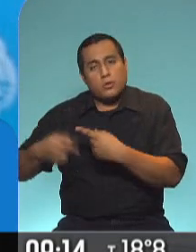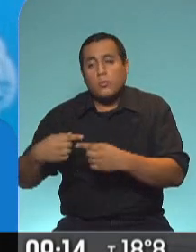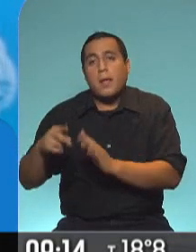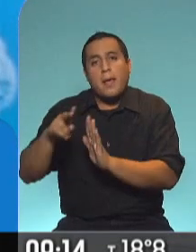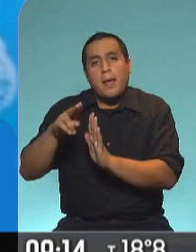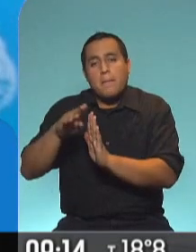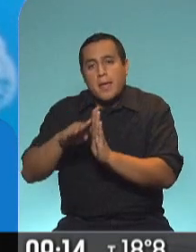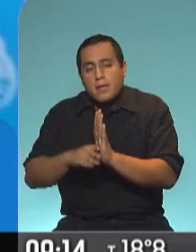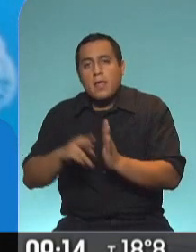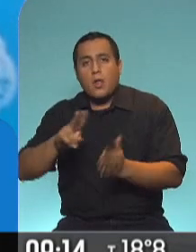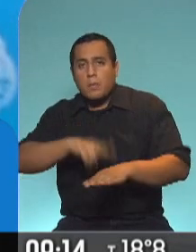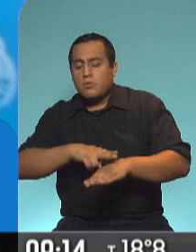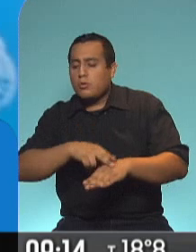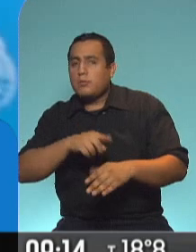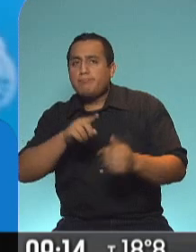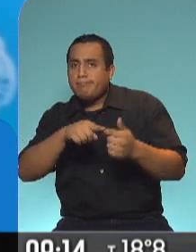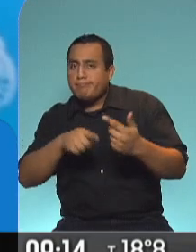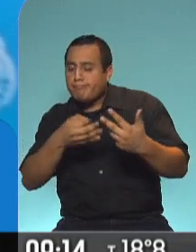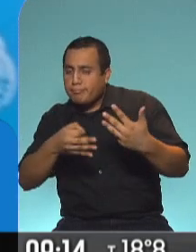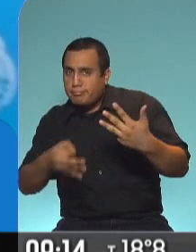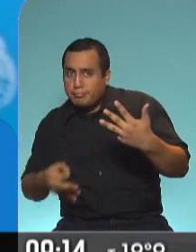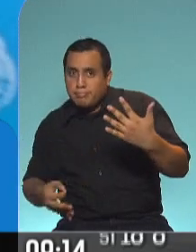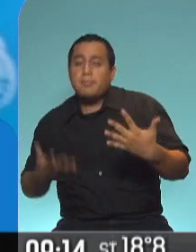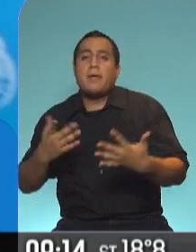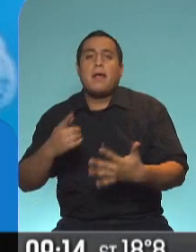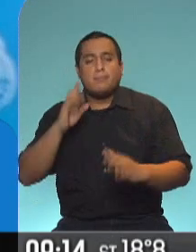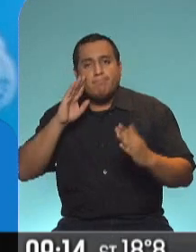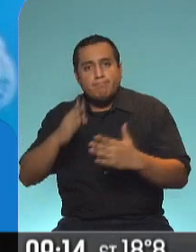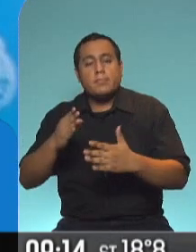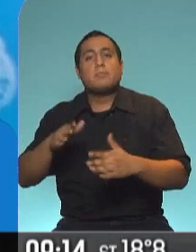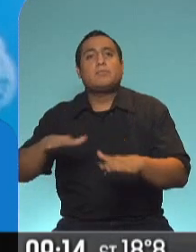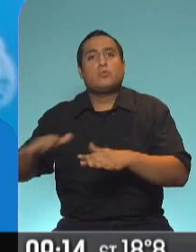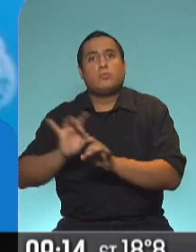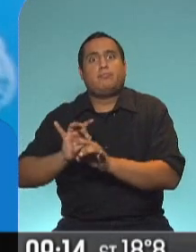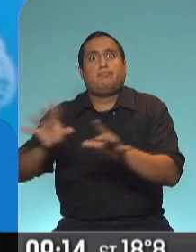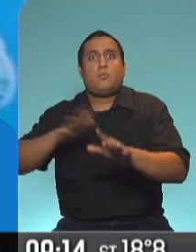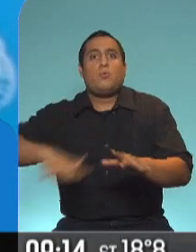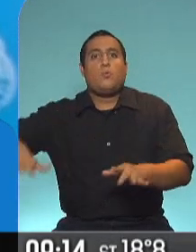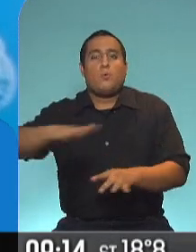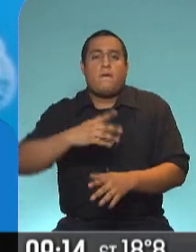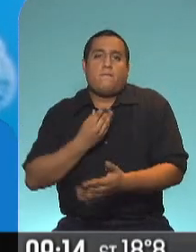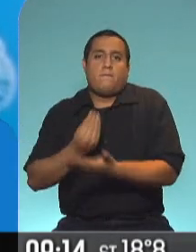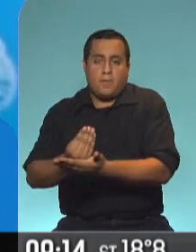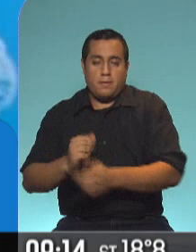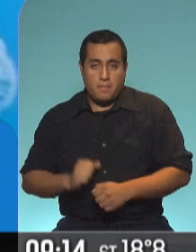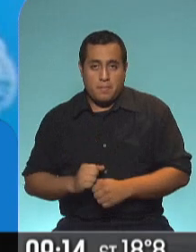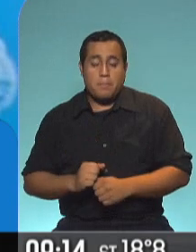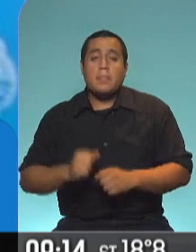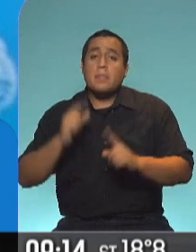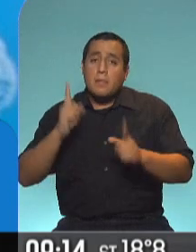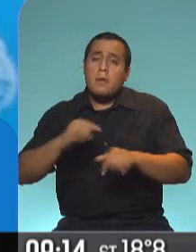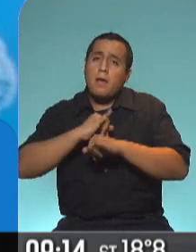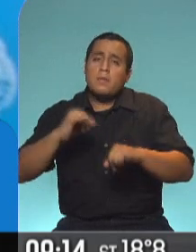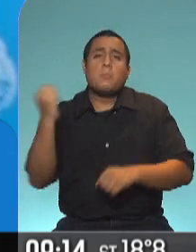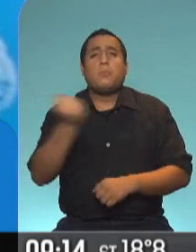recomendaciones para trabajar en función de la situación epidemiológica del lugar donde vivimos otro mensaje muy importante